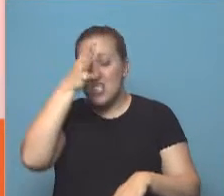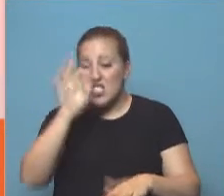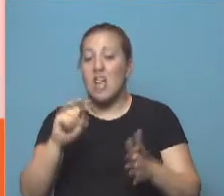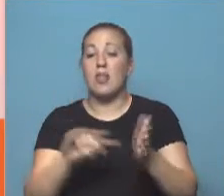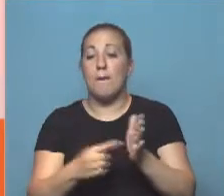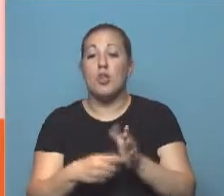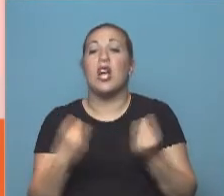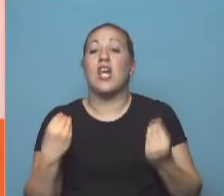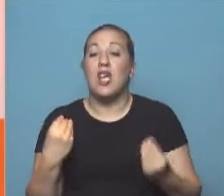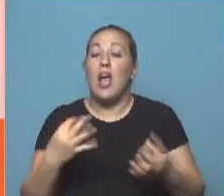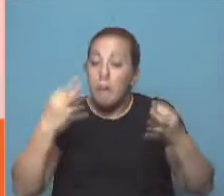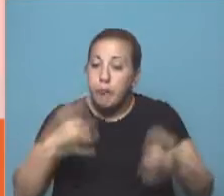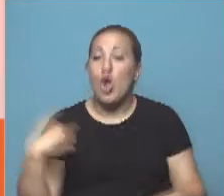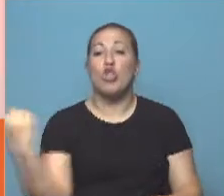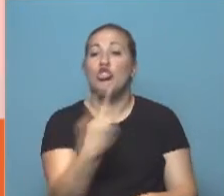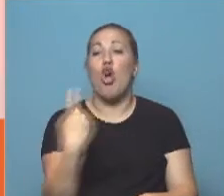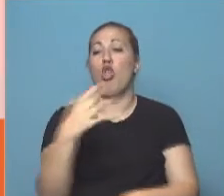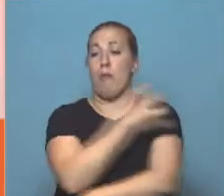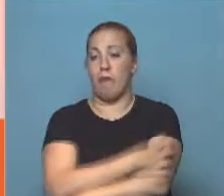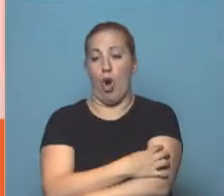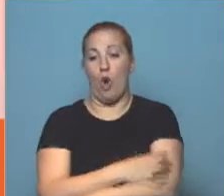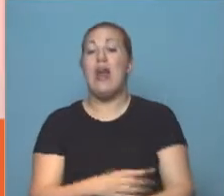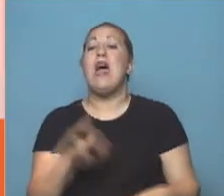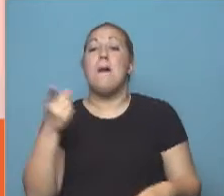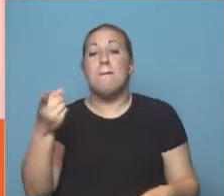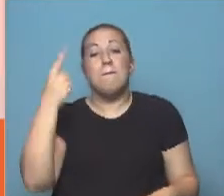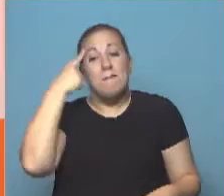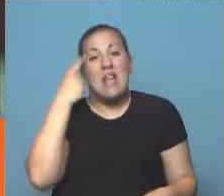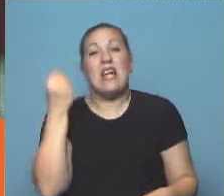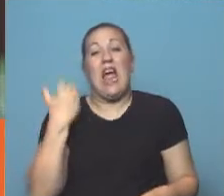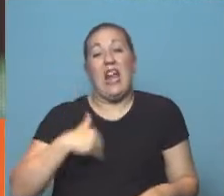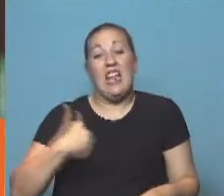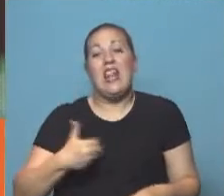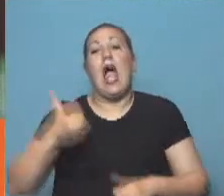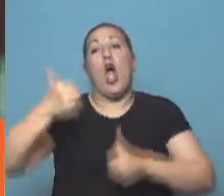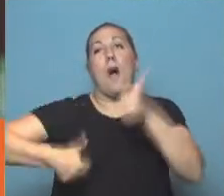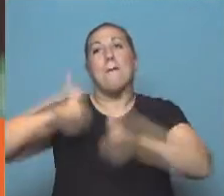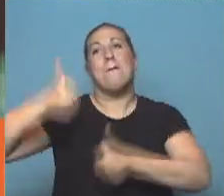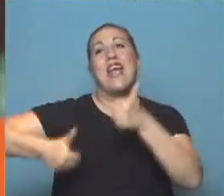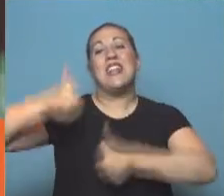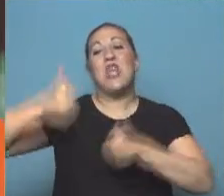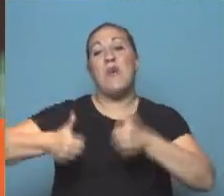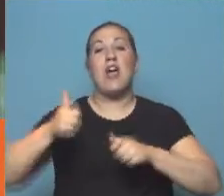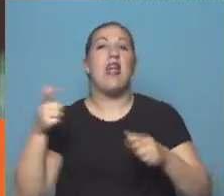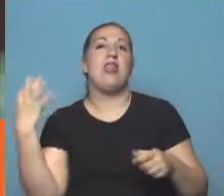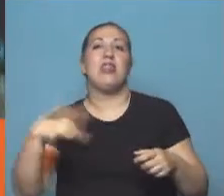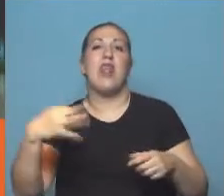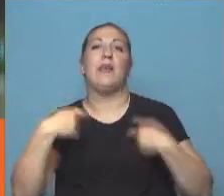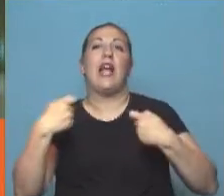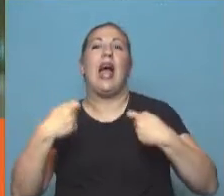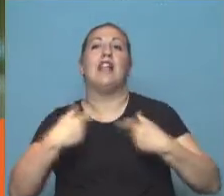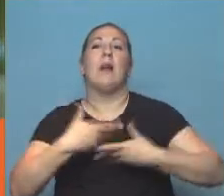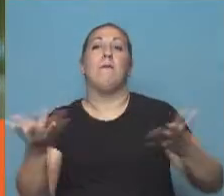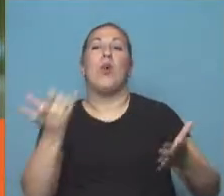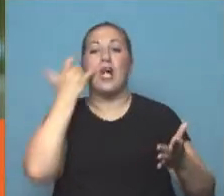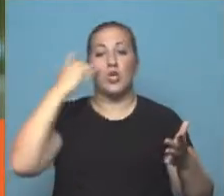esto? Somos todos más pobres. Pero es una política deliberada porque ellos creen que para que la Argentina sea competitiva, como dice Yamil, hay que bajar el gasto público y los